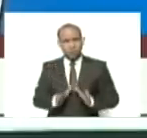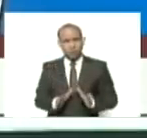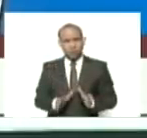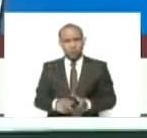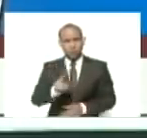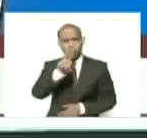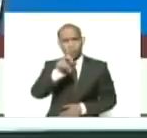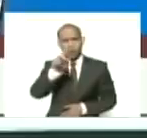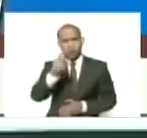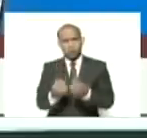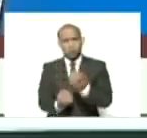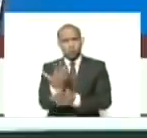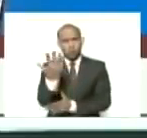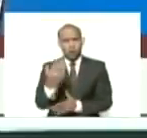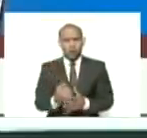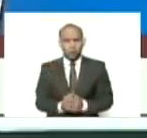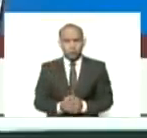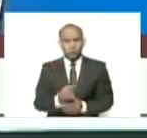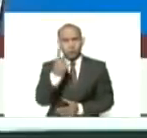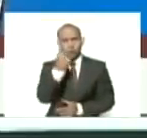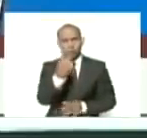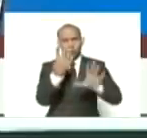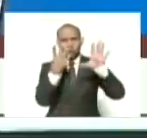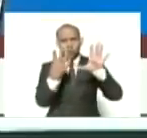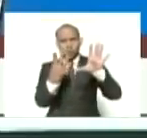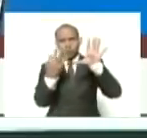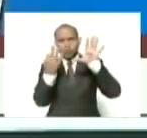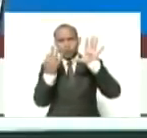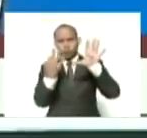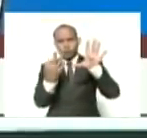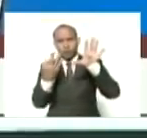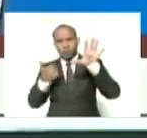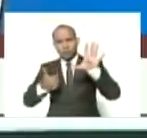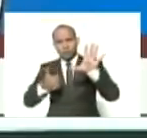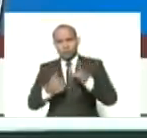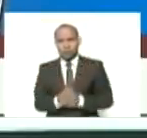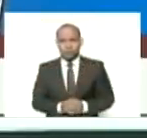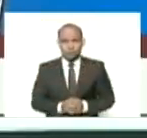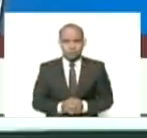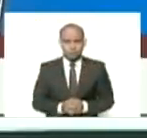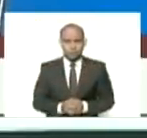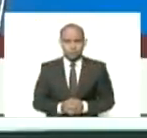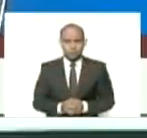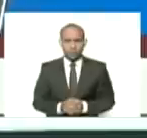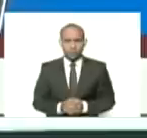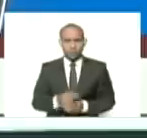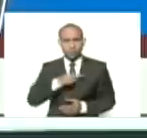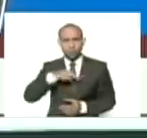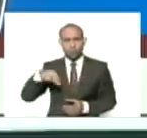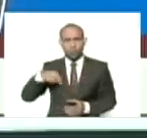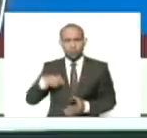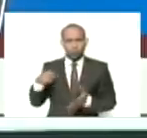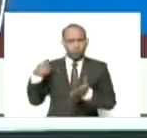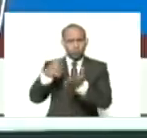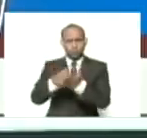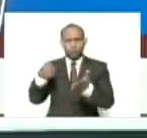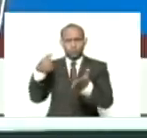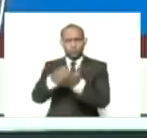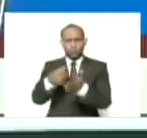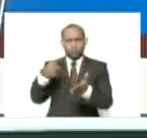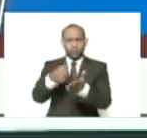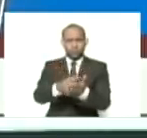el 21 de mayo del año 1986. Estamos en batalla contra el